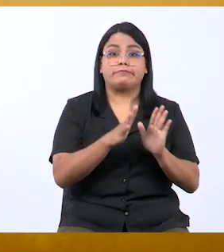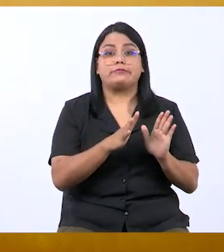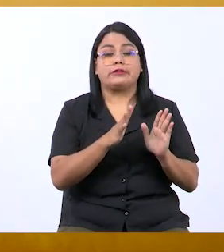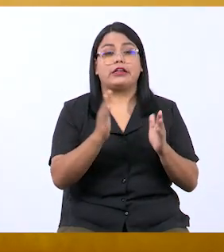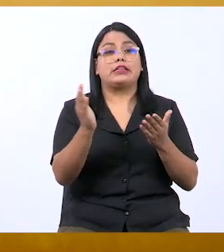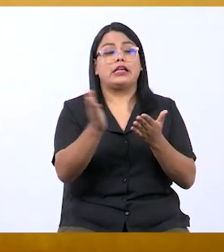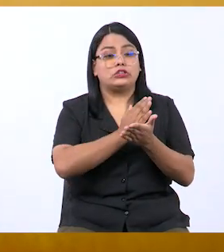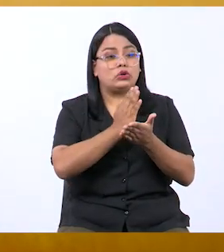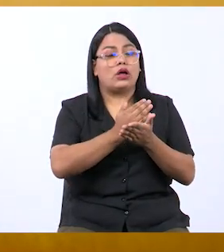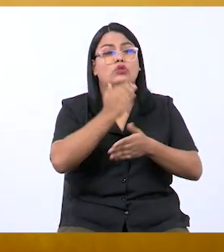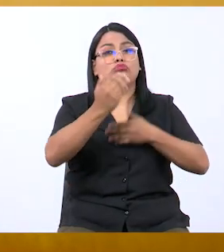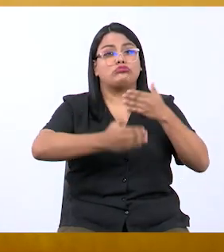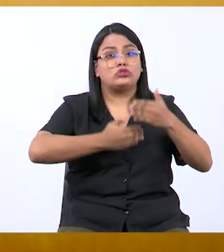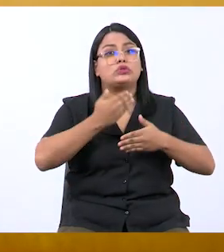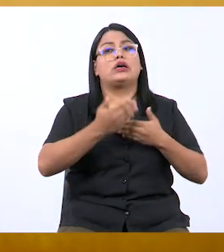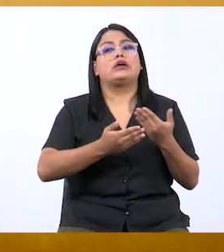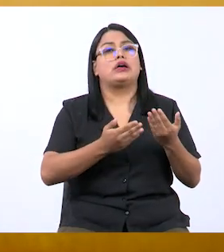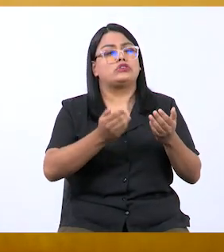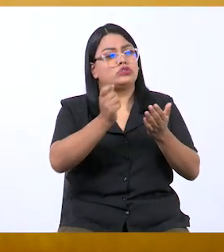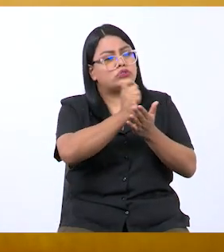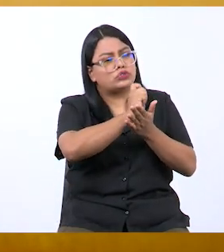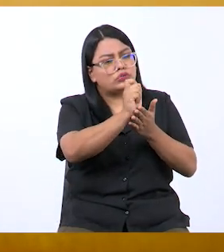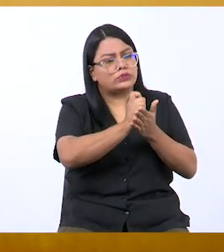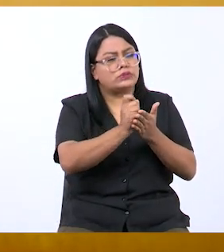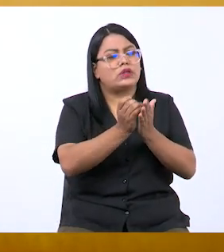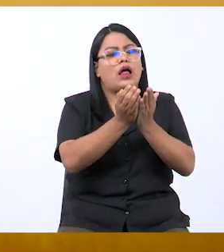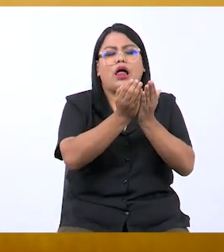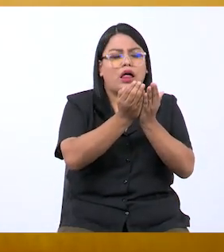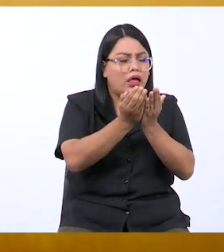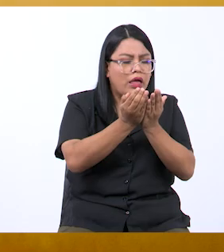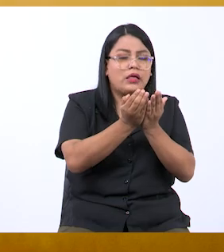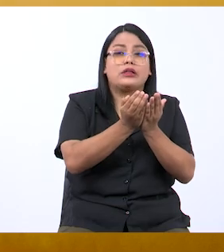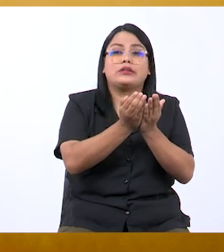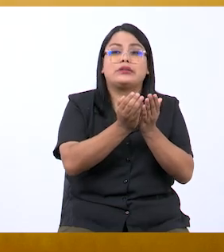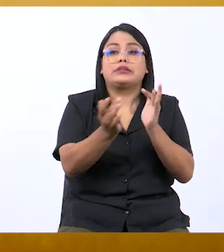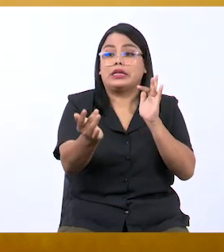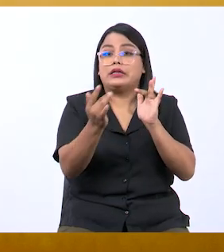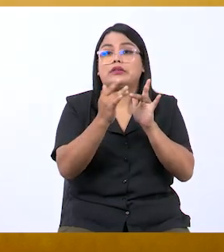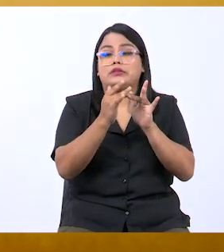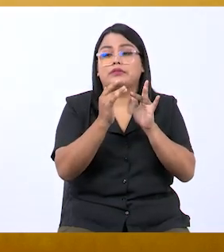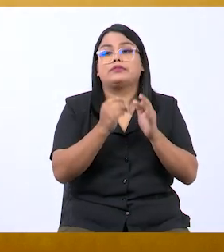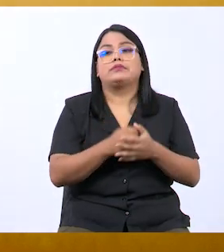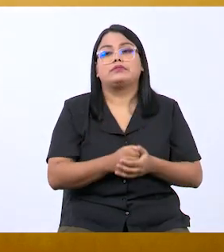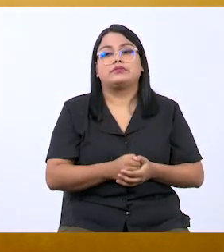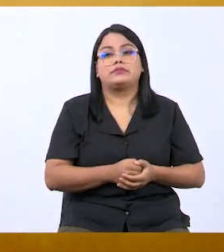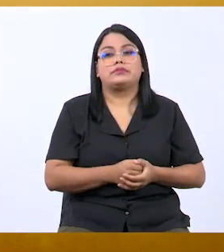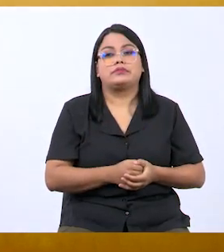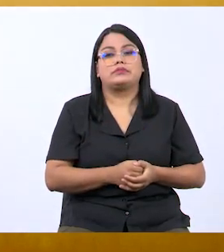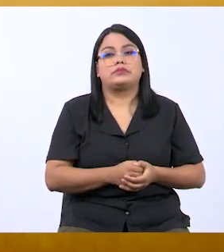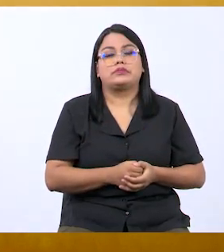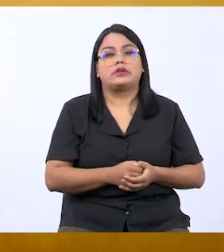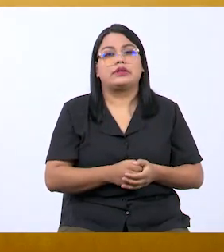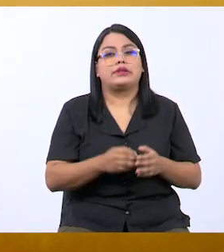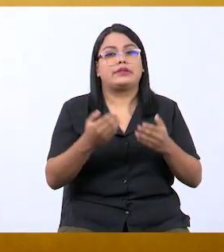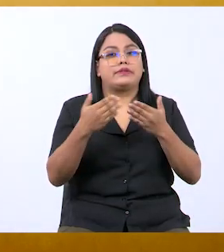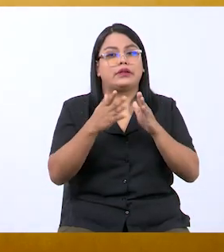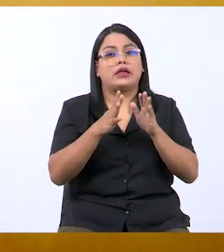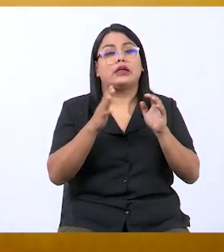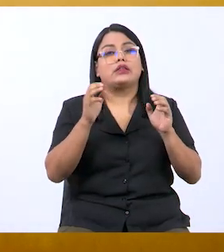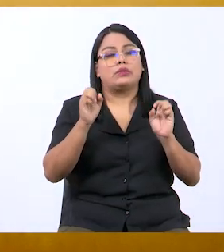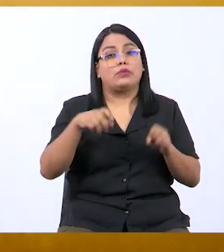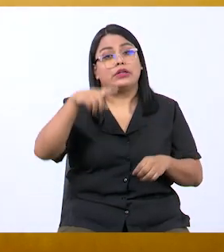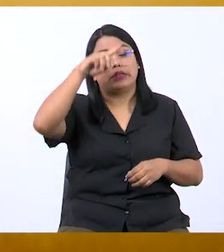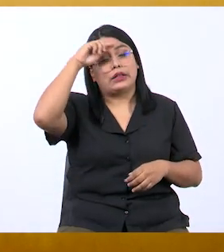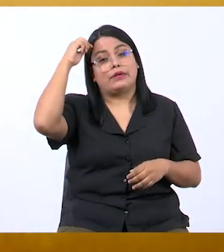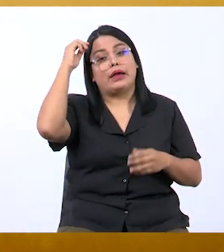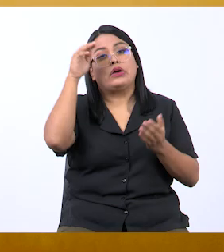las que corresponden a los procesos de lectura y escritura, relacionadas obviamente con una tipología textual que se haya